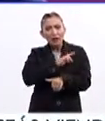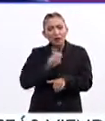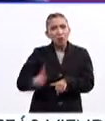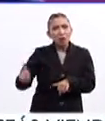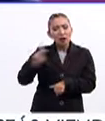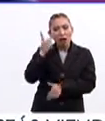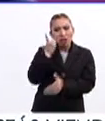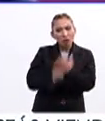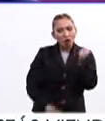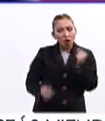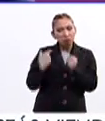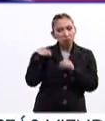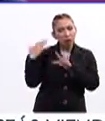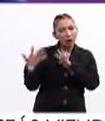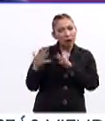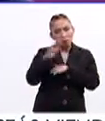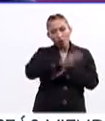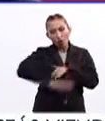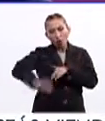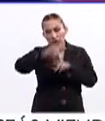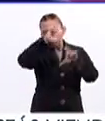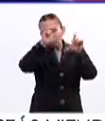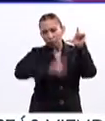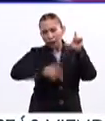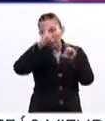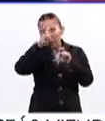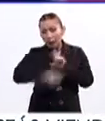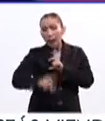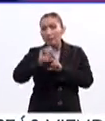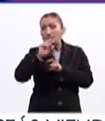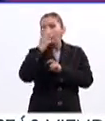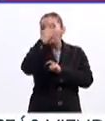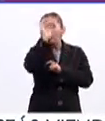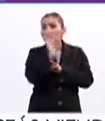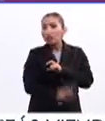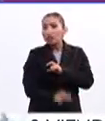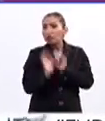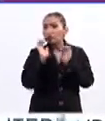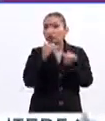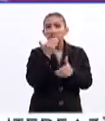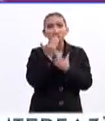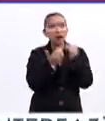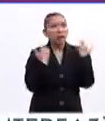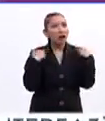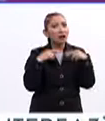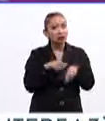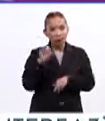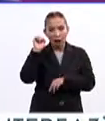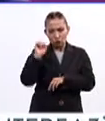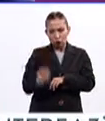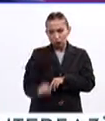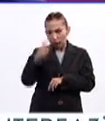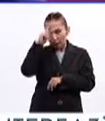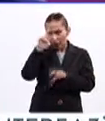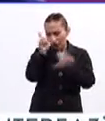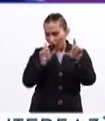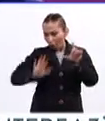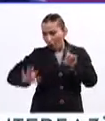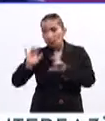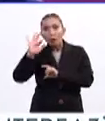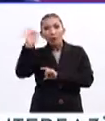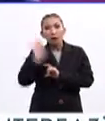también, en promedio en todo el país de un 23% y en el sur del país de